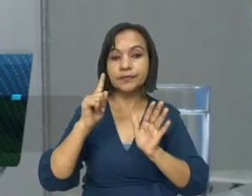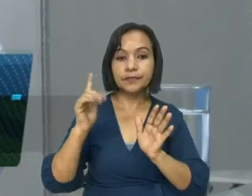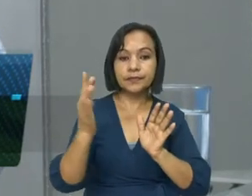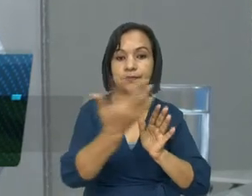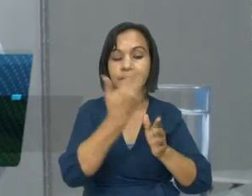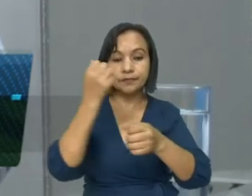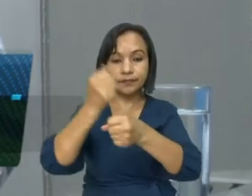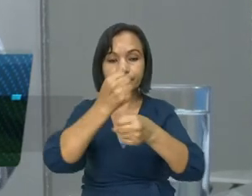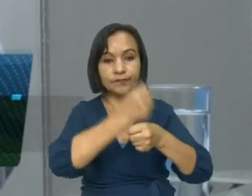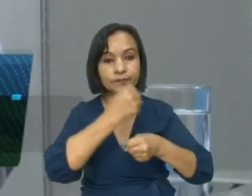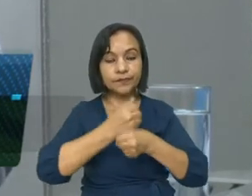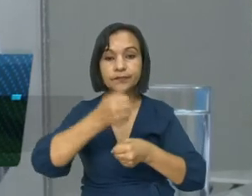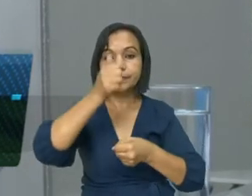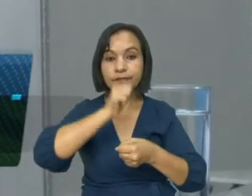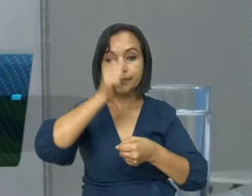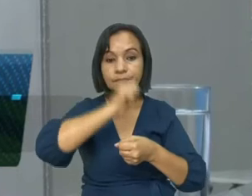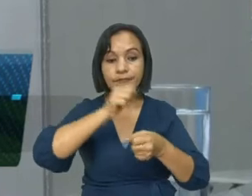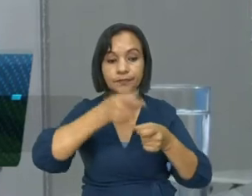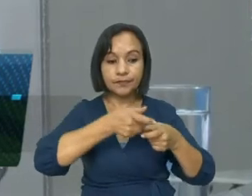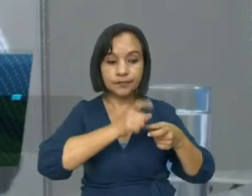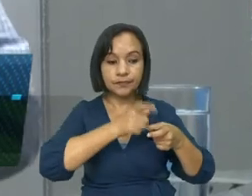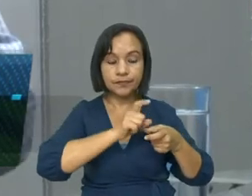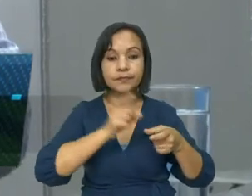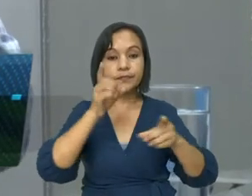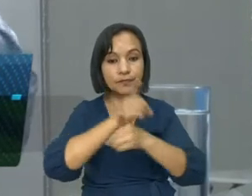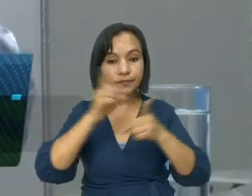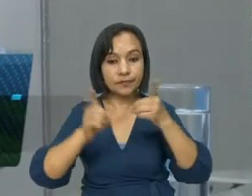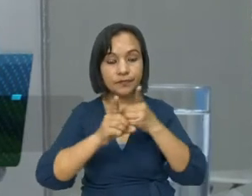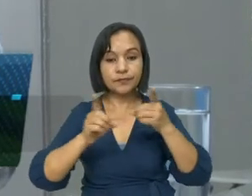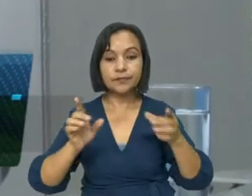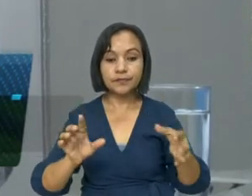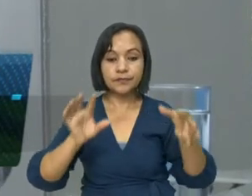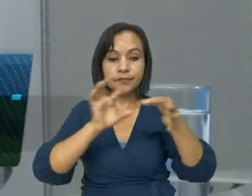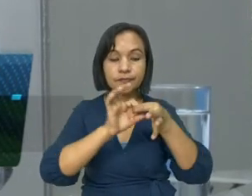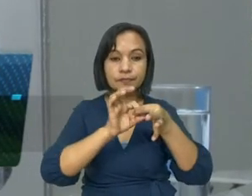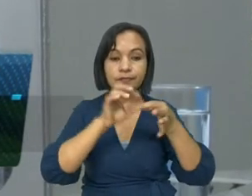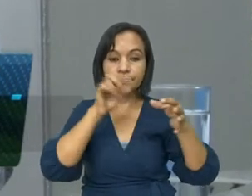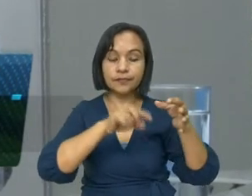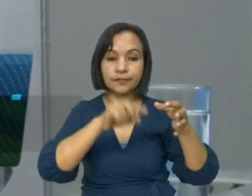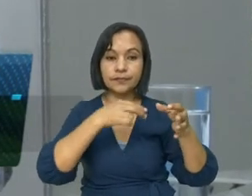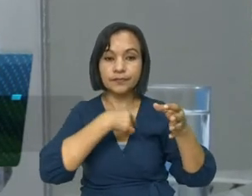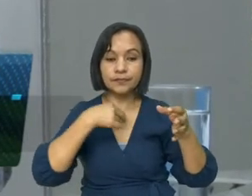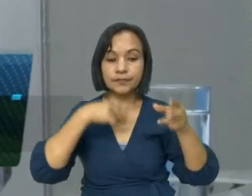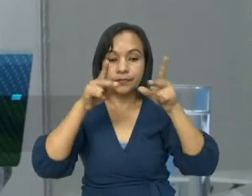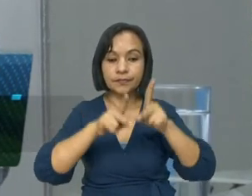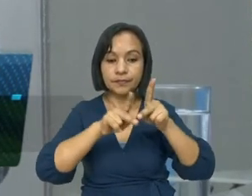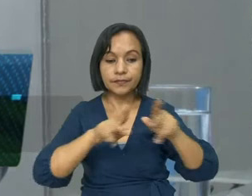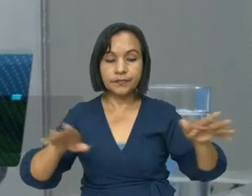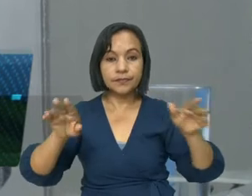obras sobre agua potable y saneamiento rural tienen que estar incluidas en ese plan